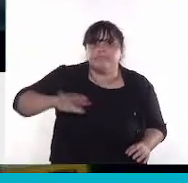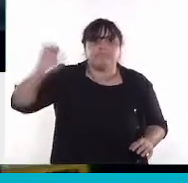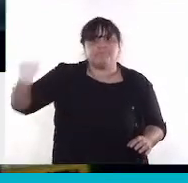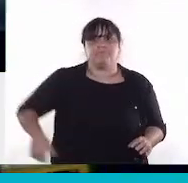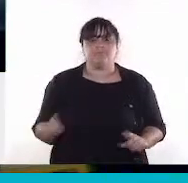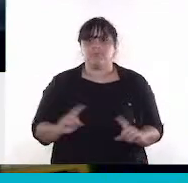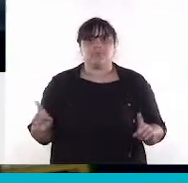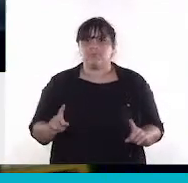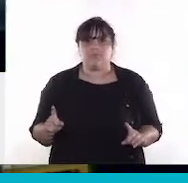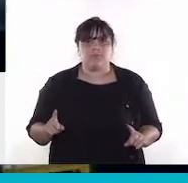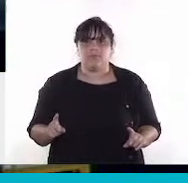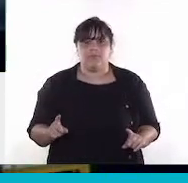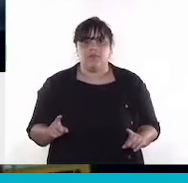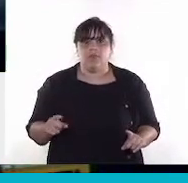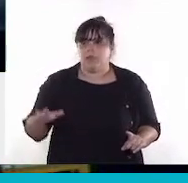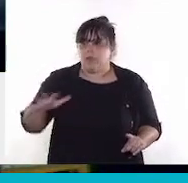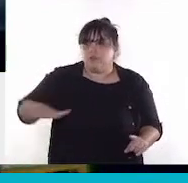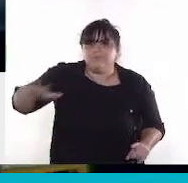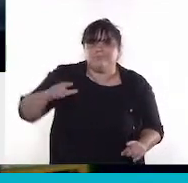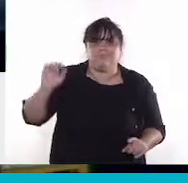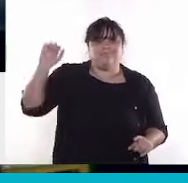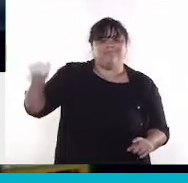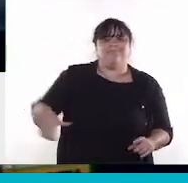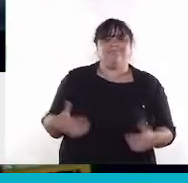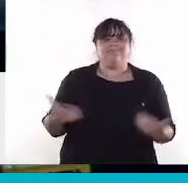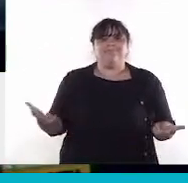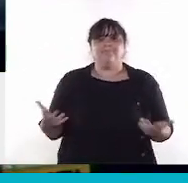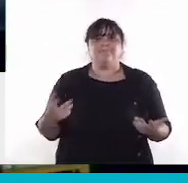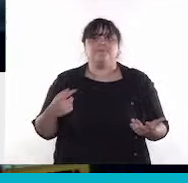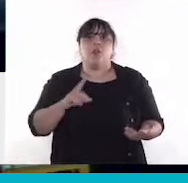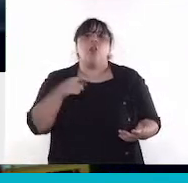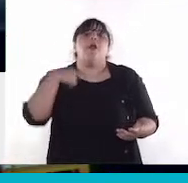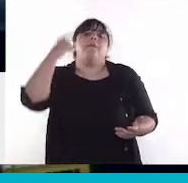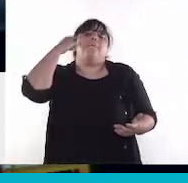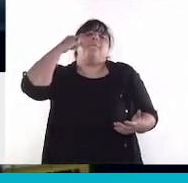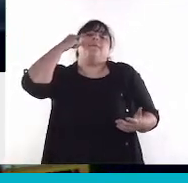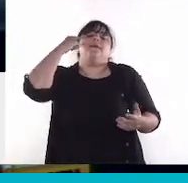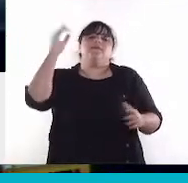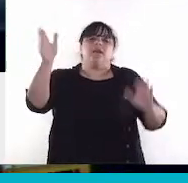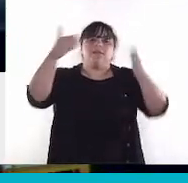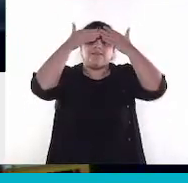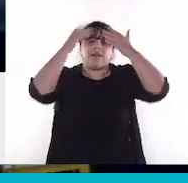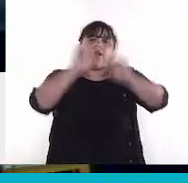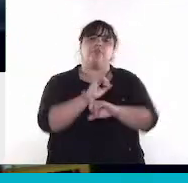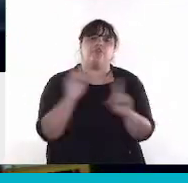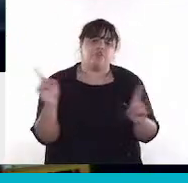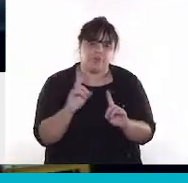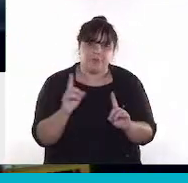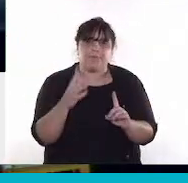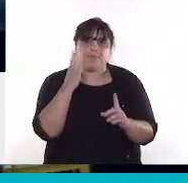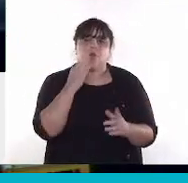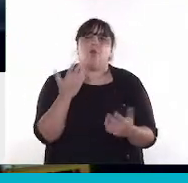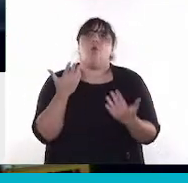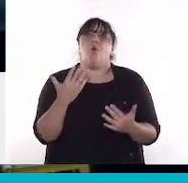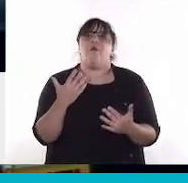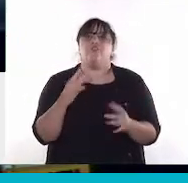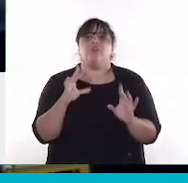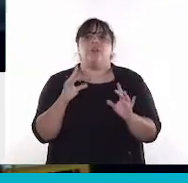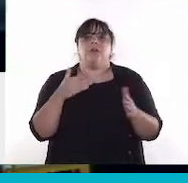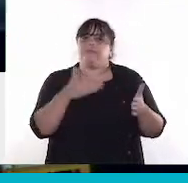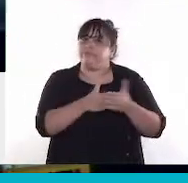muy alejado de la realidad. No vamos a ser necios. Estamos ante grandes